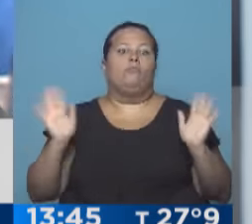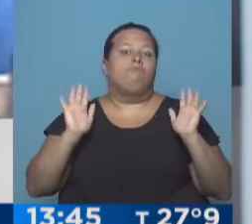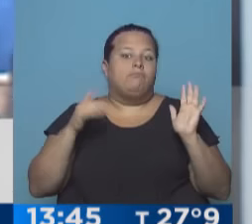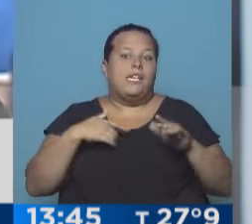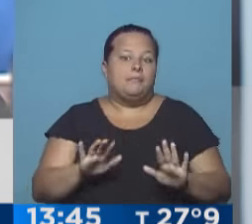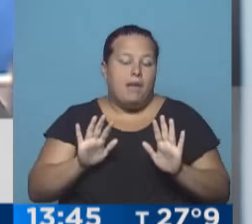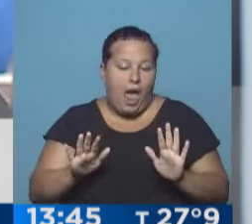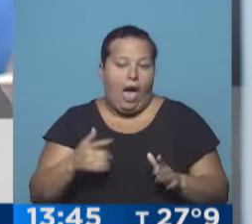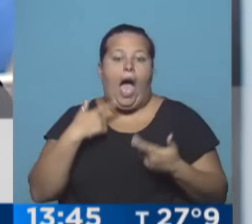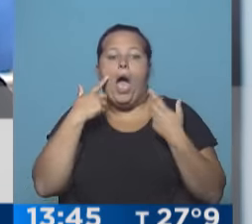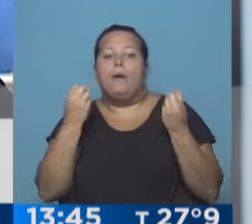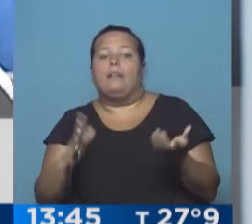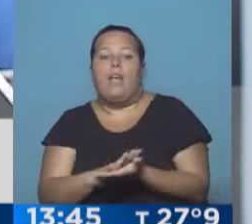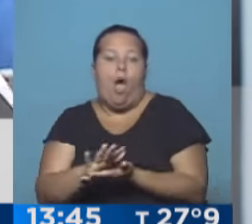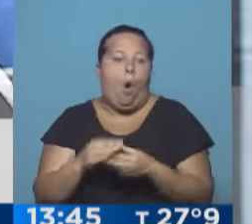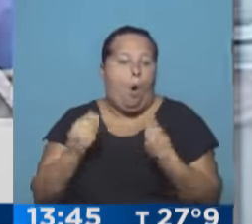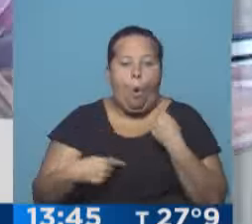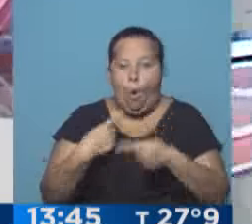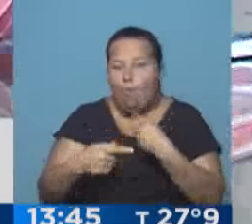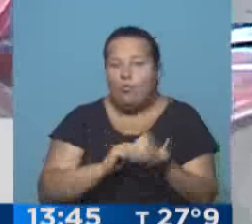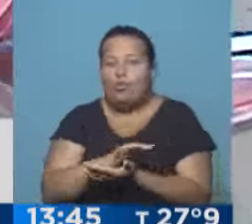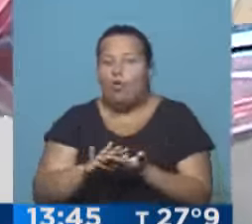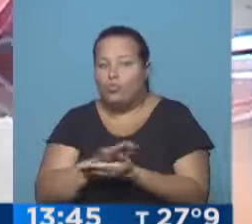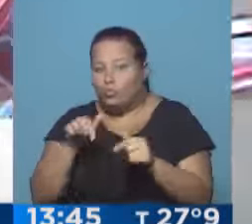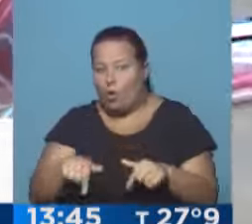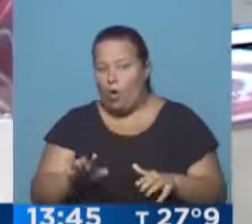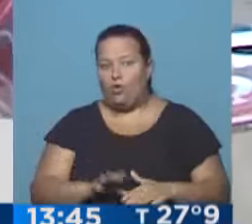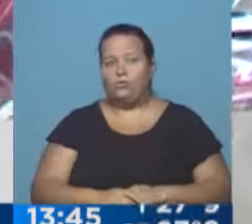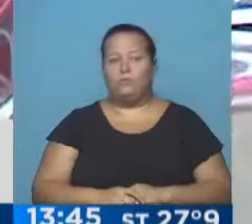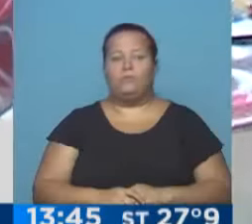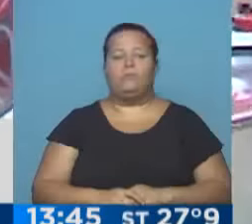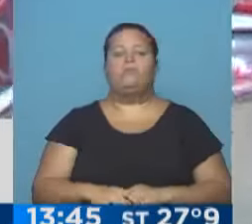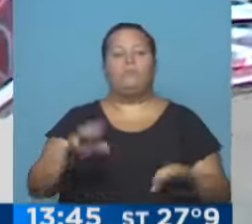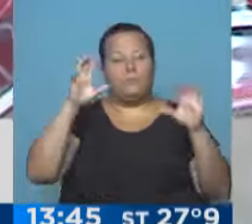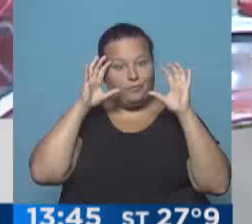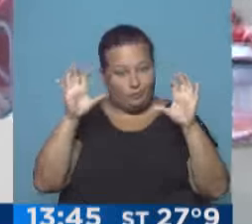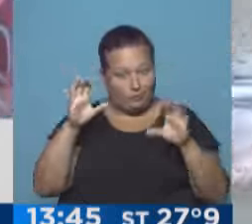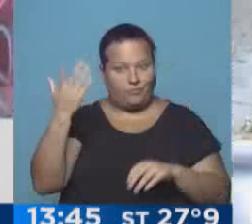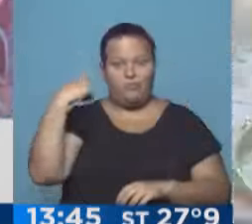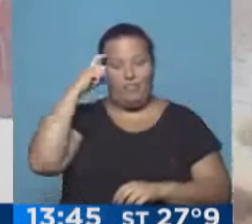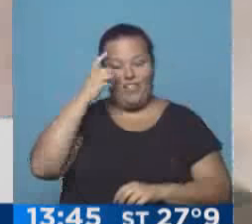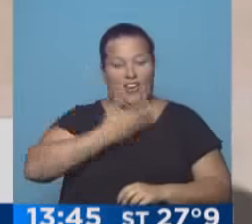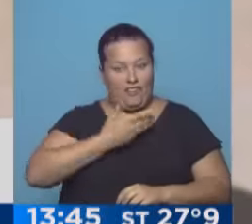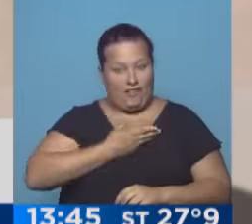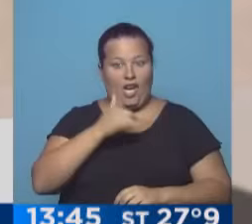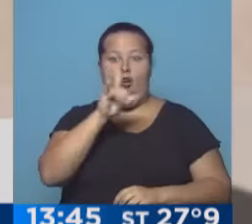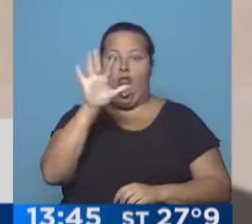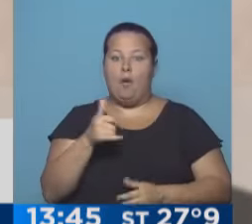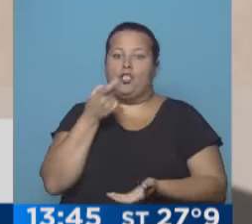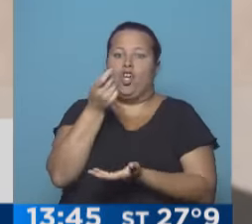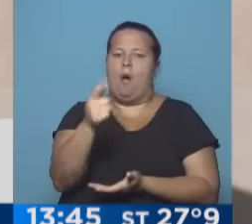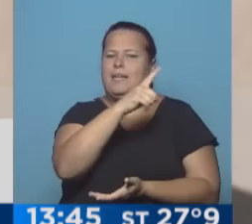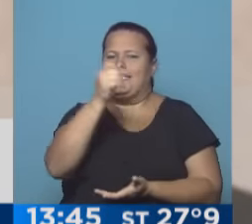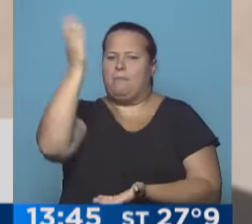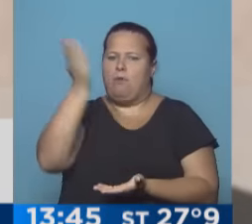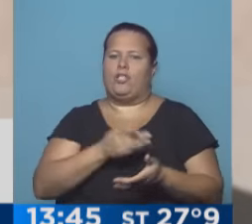estamos esperando y viendo cómo se puede llegar a resolver esta situación. Recordemos que el 10 de febrero López compró el